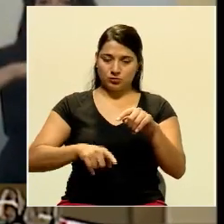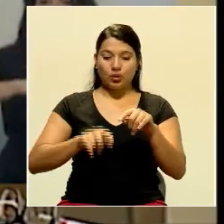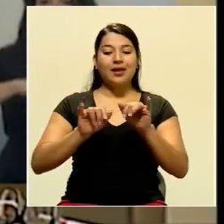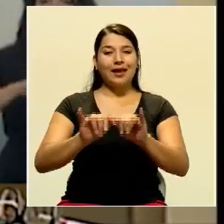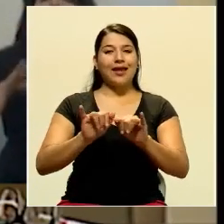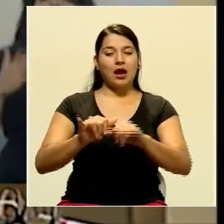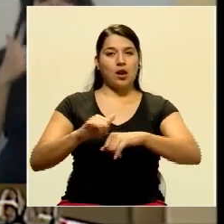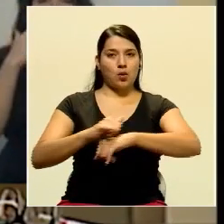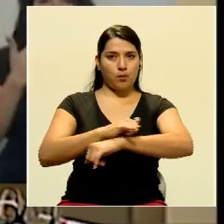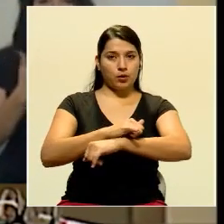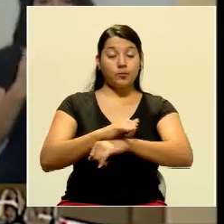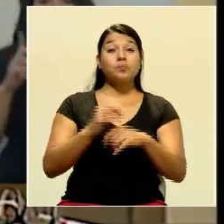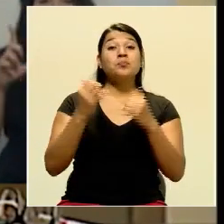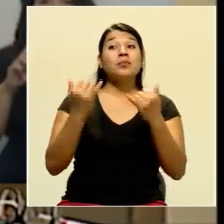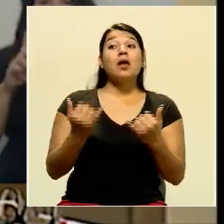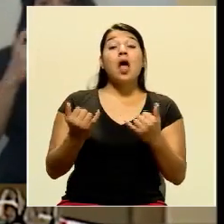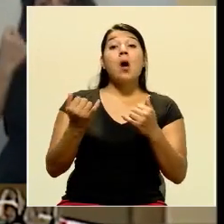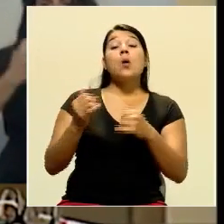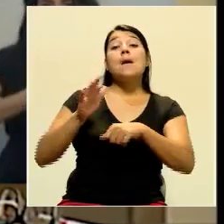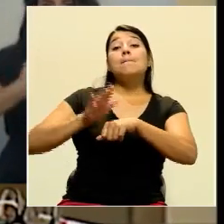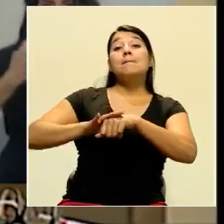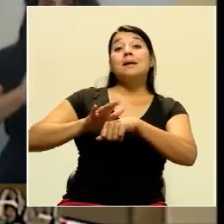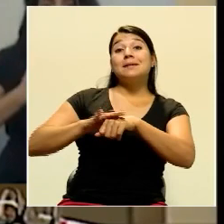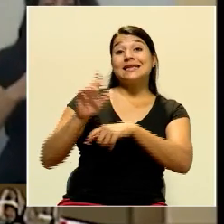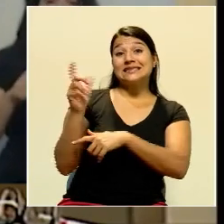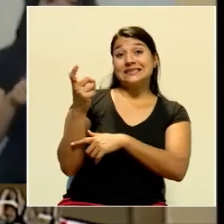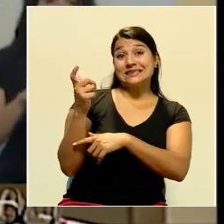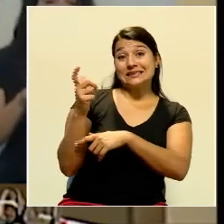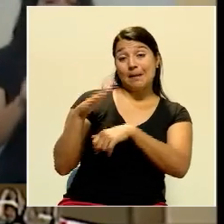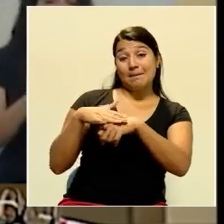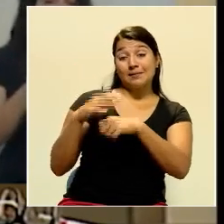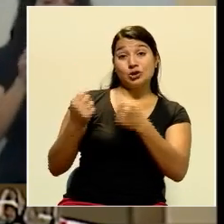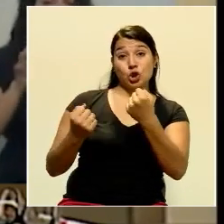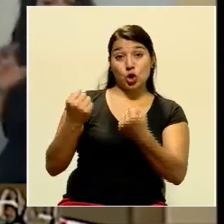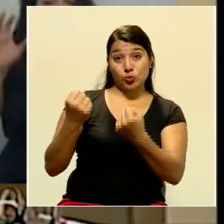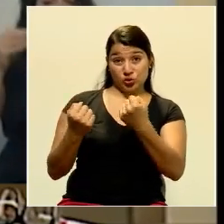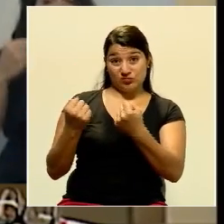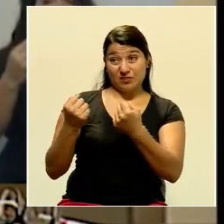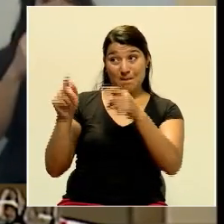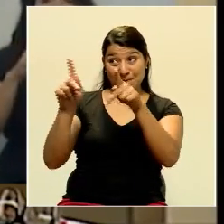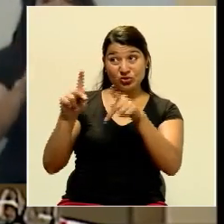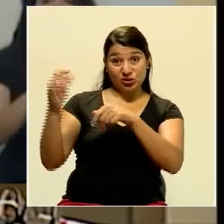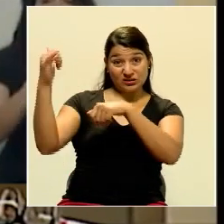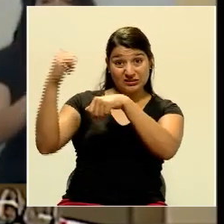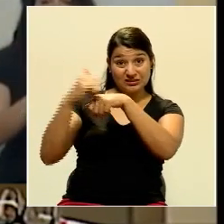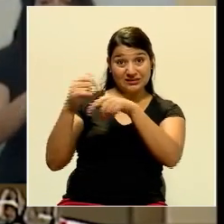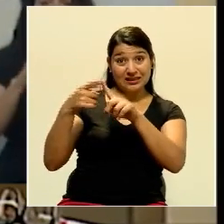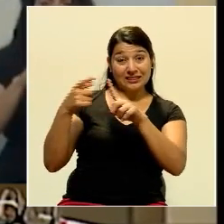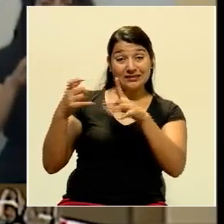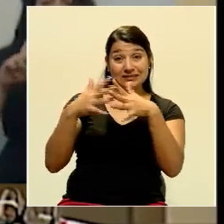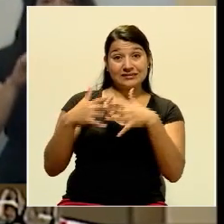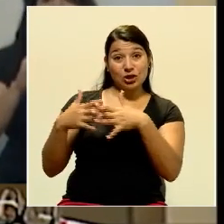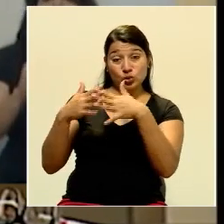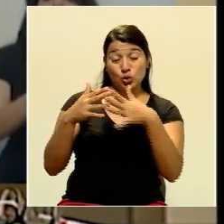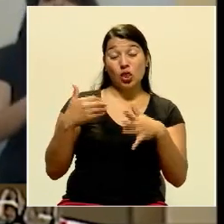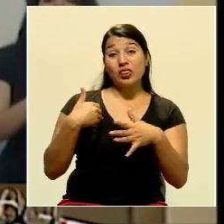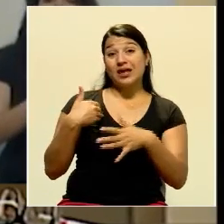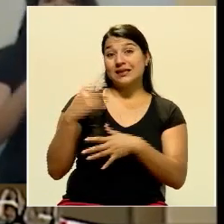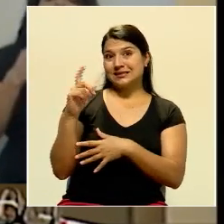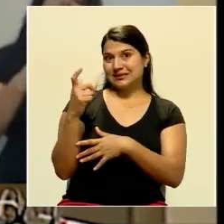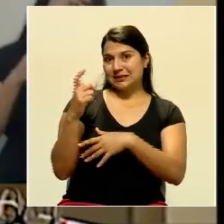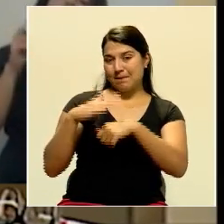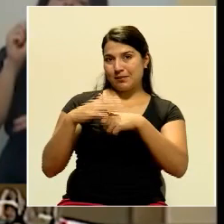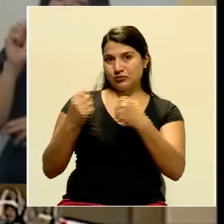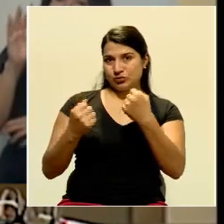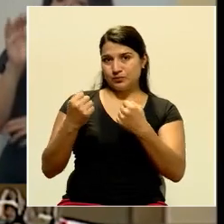de conducir y además la mayoría de los estados emite un documento de identificación que se llama el